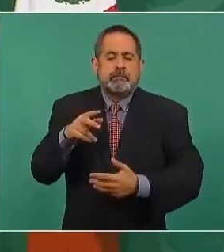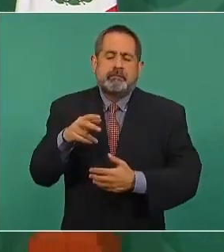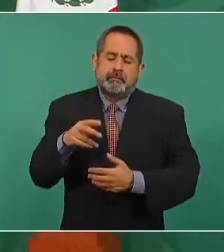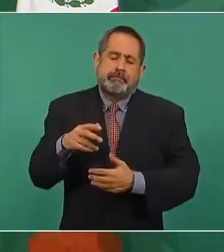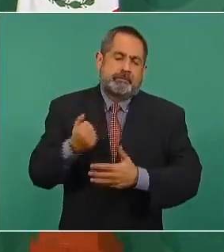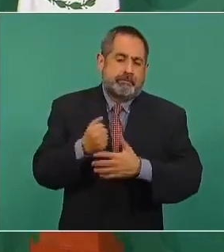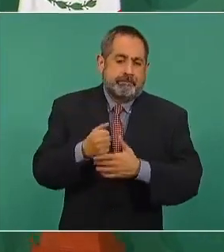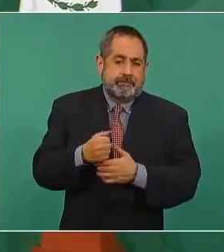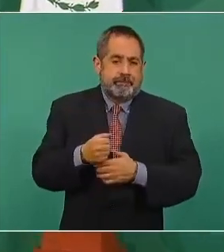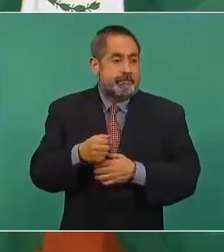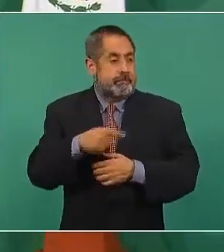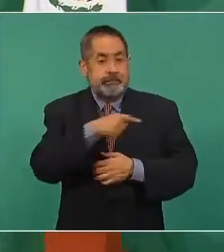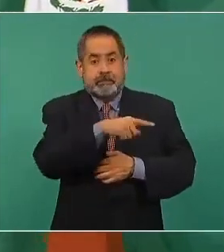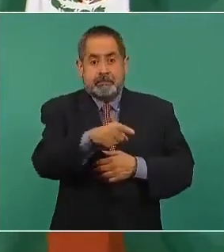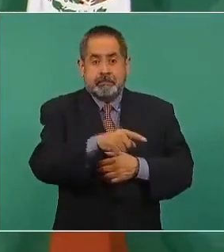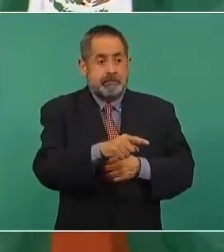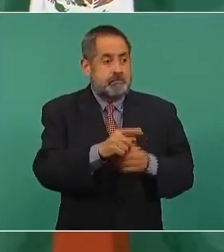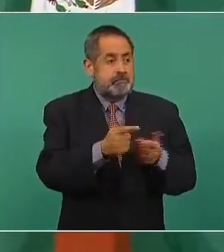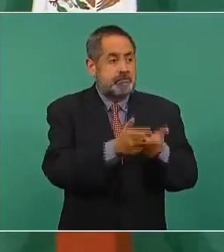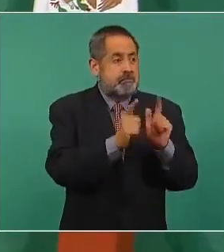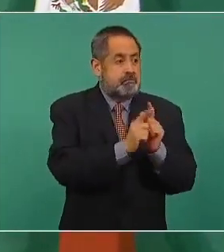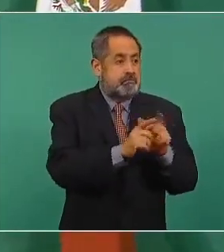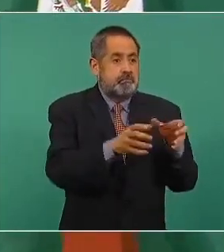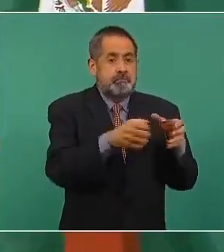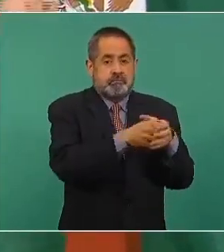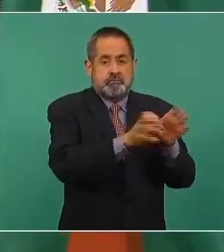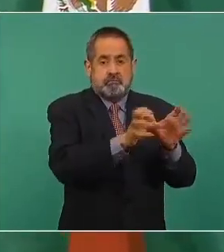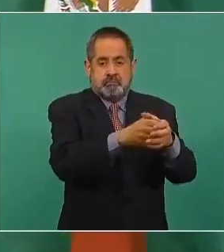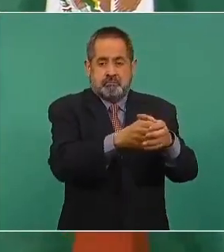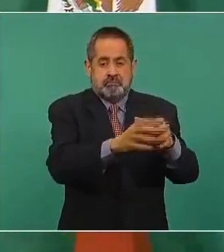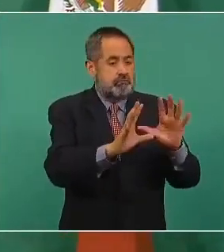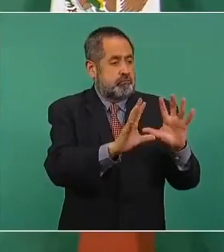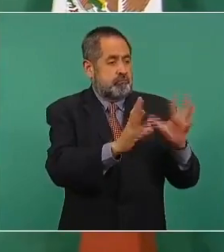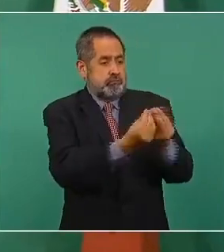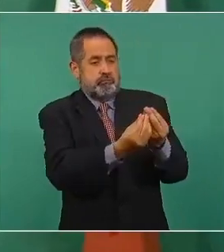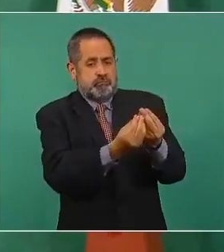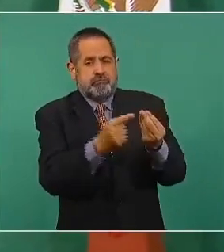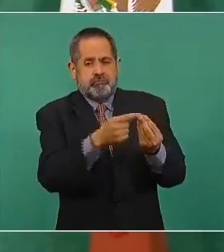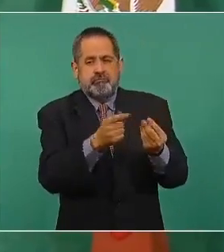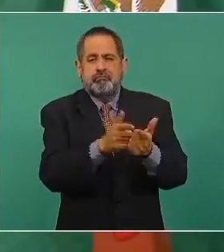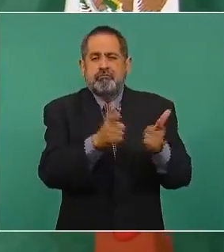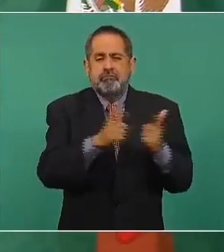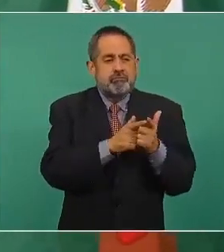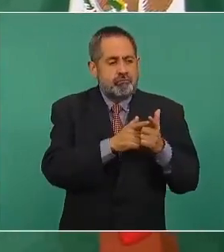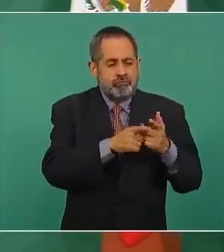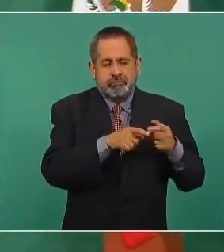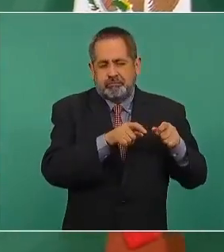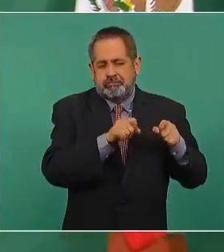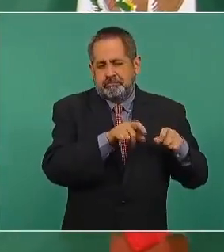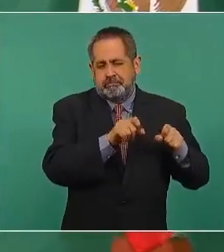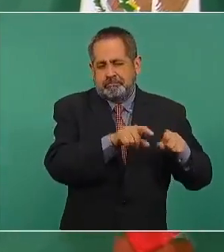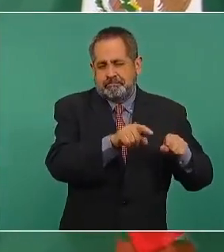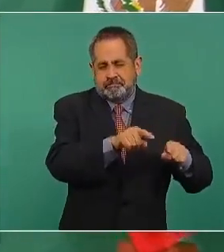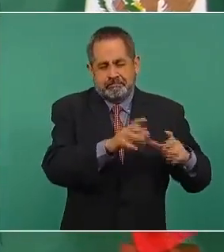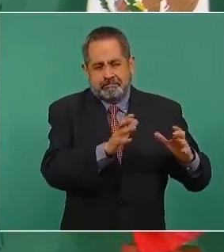Se agruparon todos, hicieron un bloque conservador, porque no querían